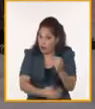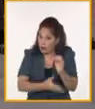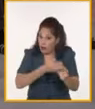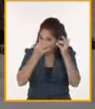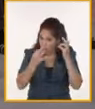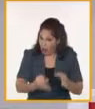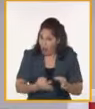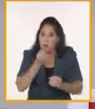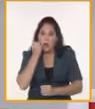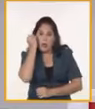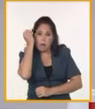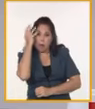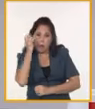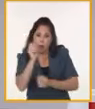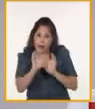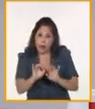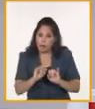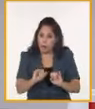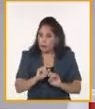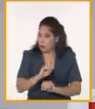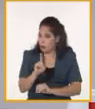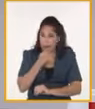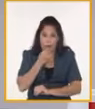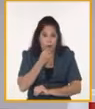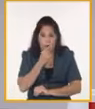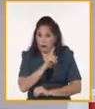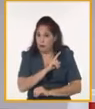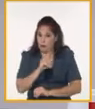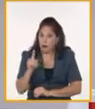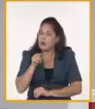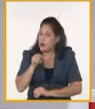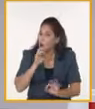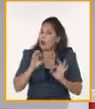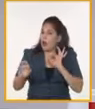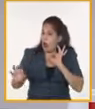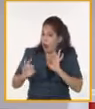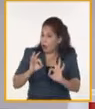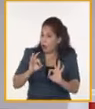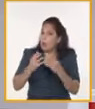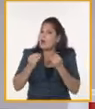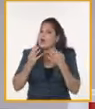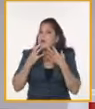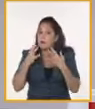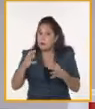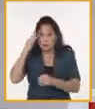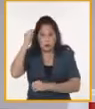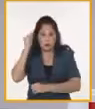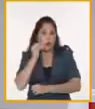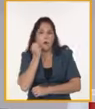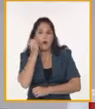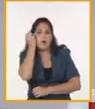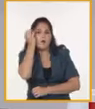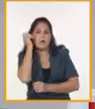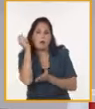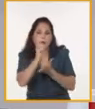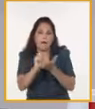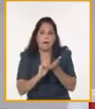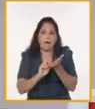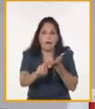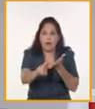son veraces y entonces eso es muy muy importante que las personas lo tengan lo